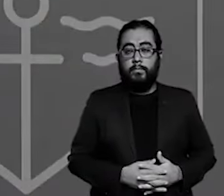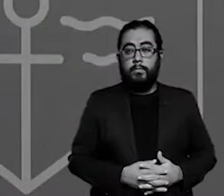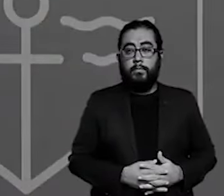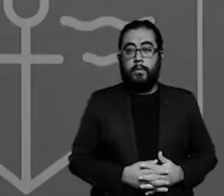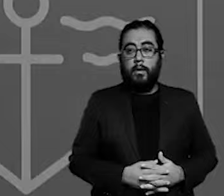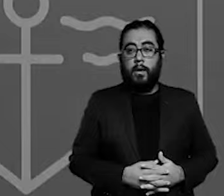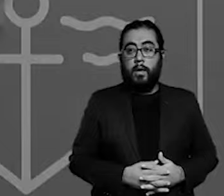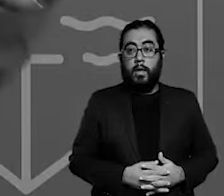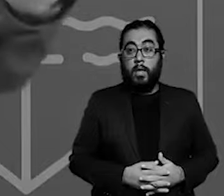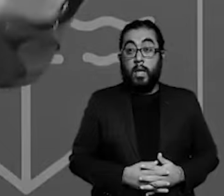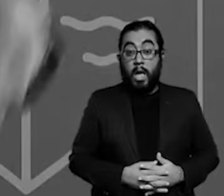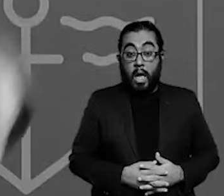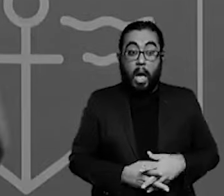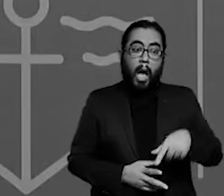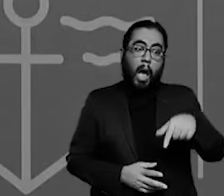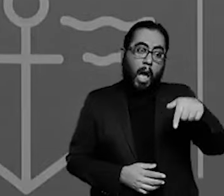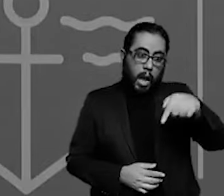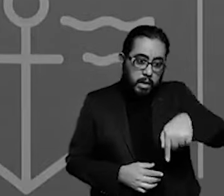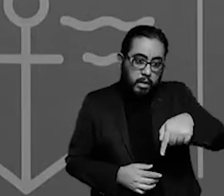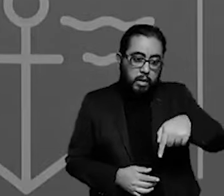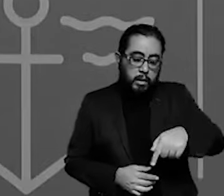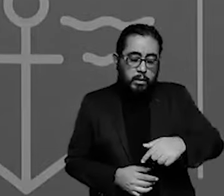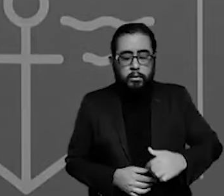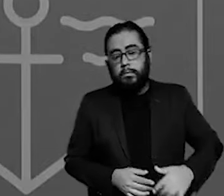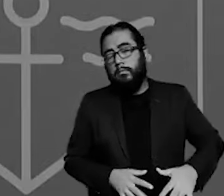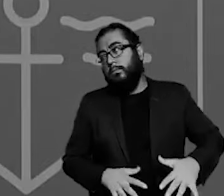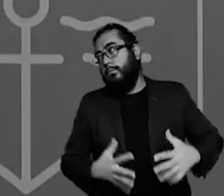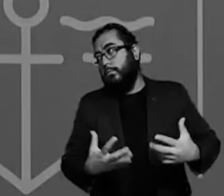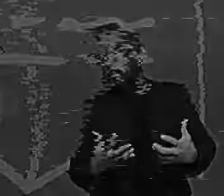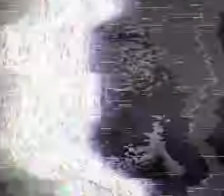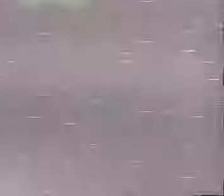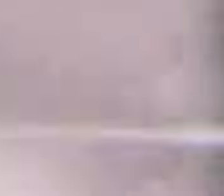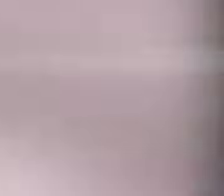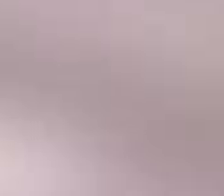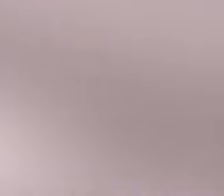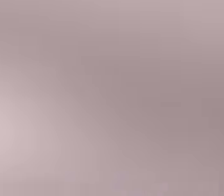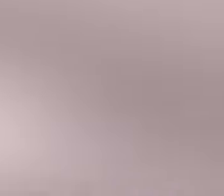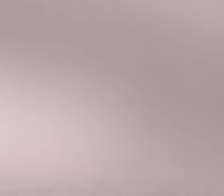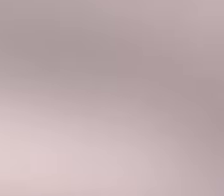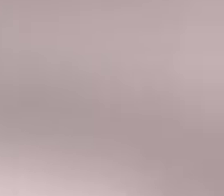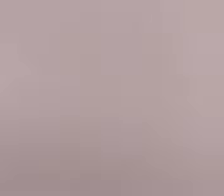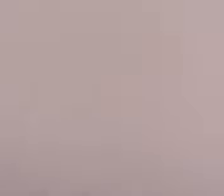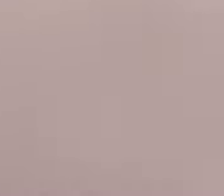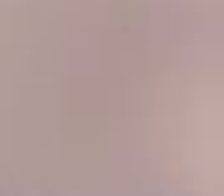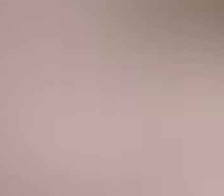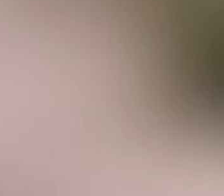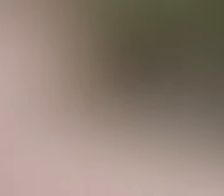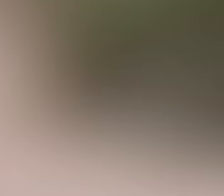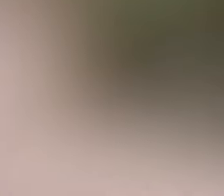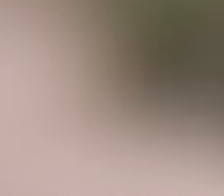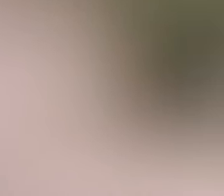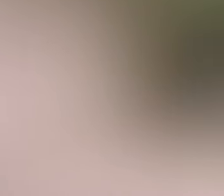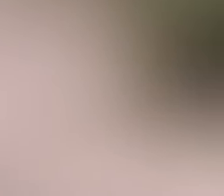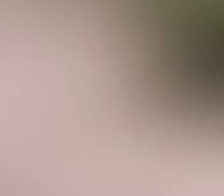semanera, el gobernador de Sinaloa abordó el tema de la inseguridad que se ha propagado por el estado desde hace semanas. Expuso que la